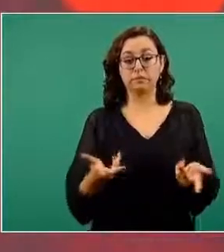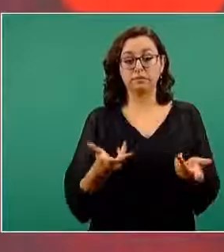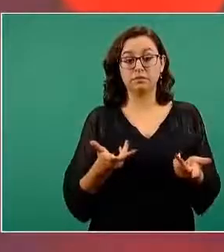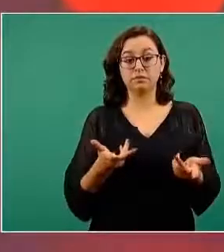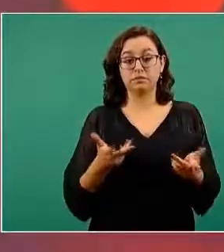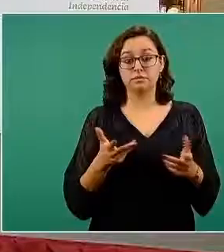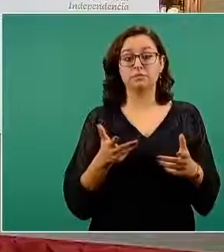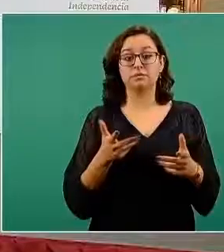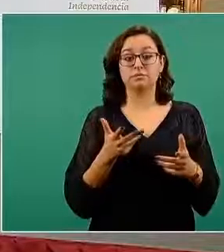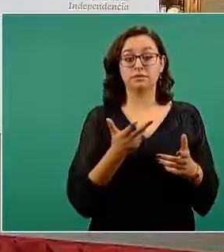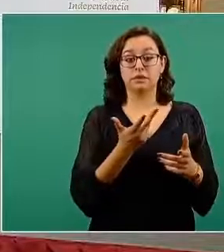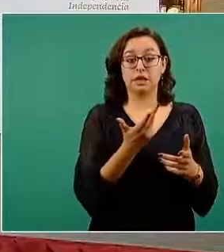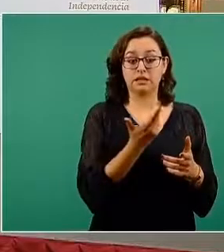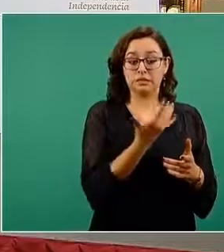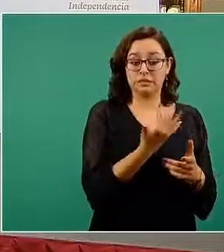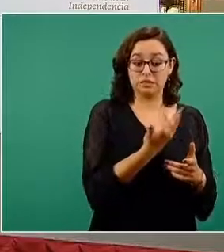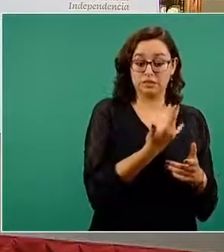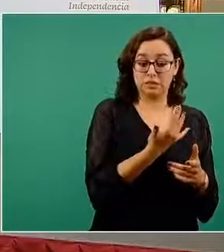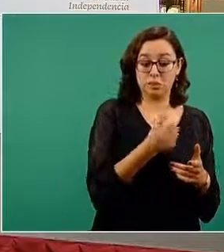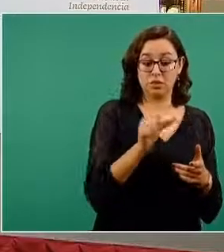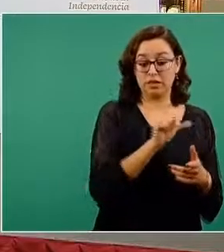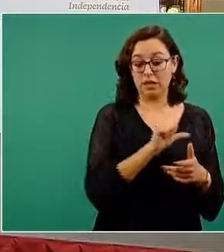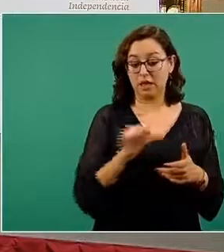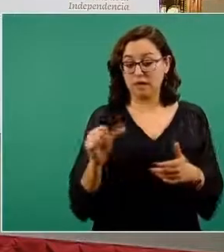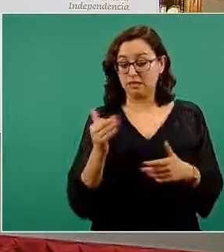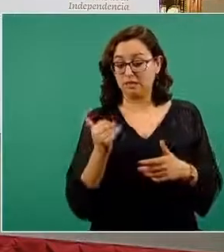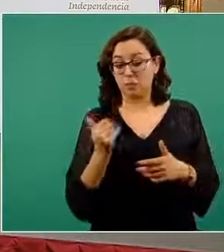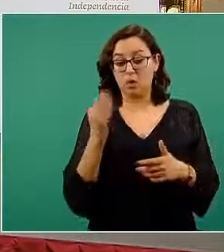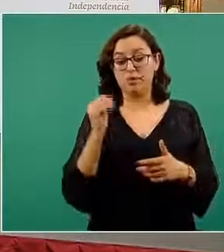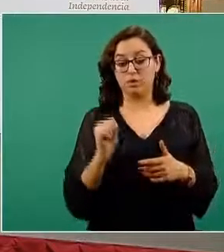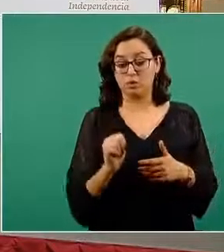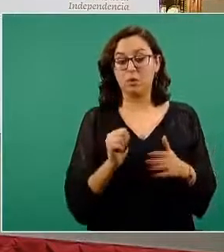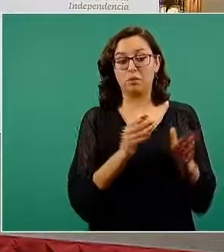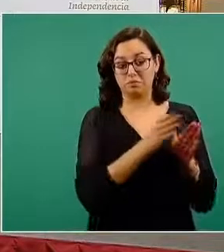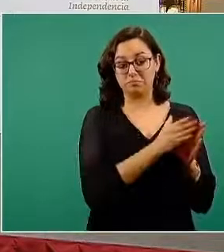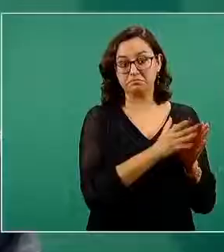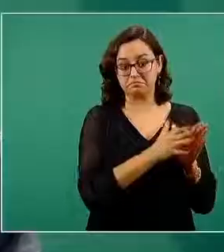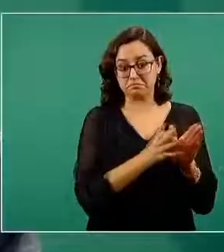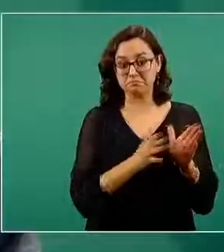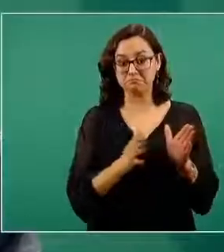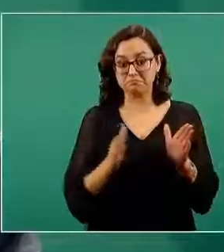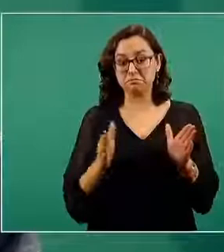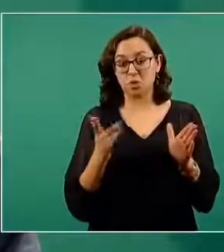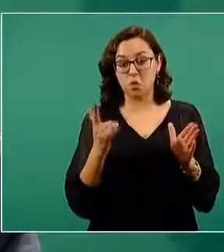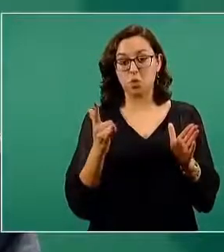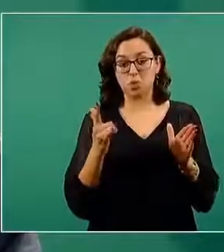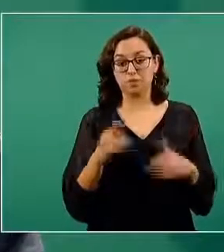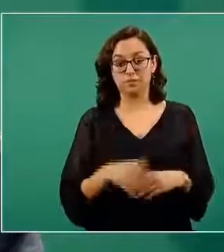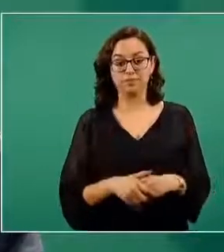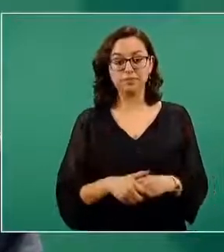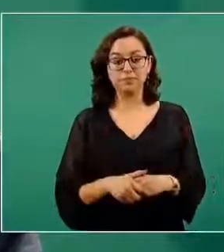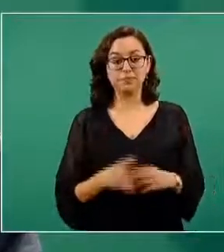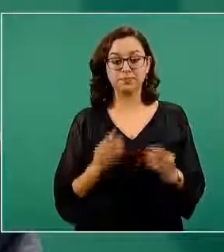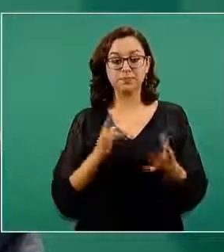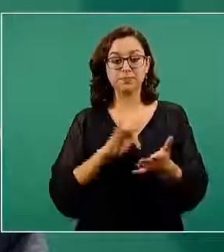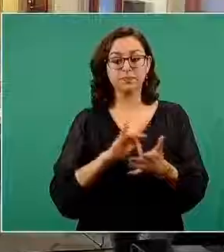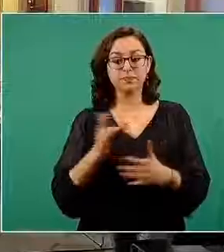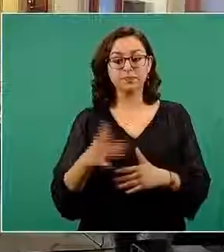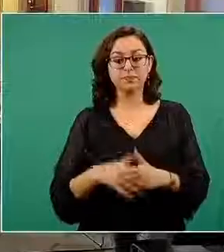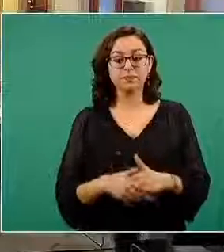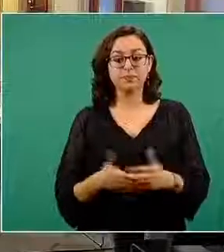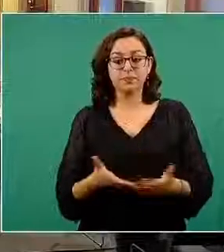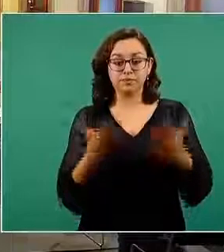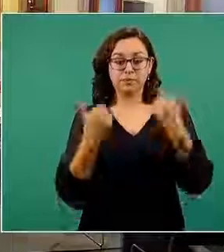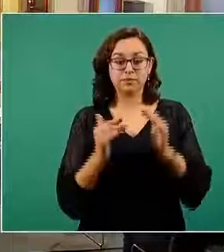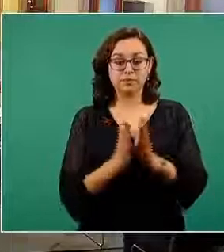categoría de 50 y más, donde se alcanzará ese bloque. Muchas gracias.